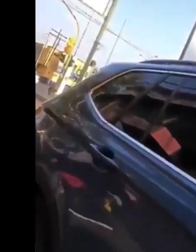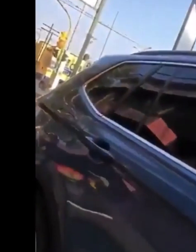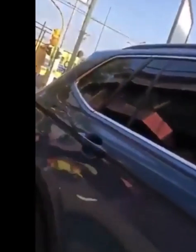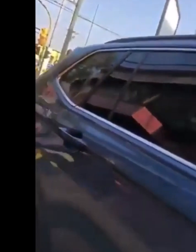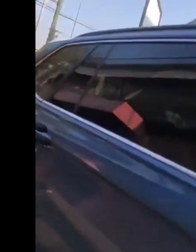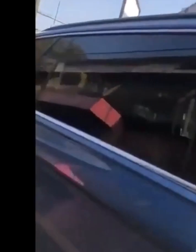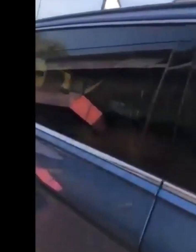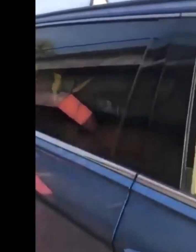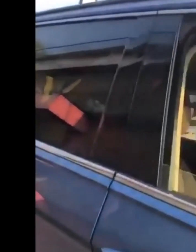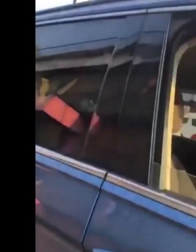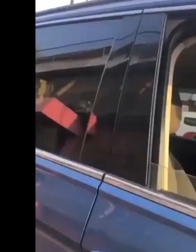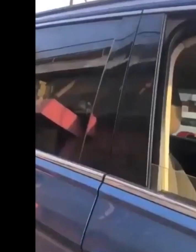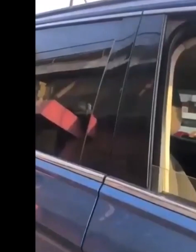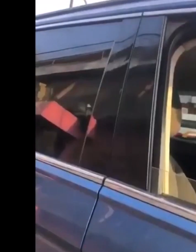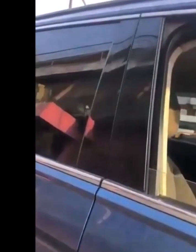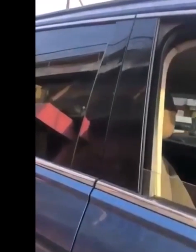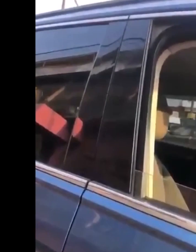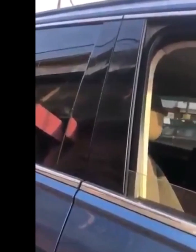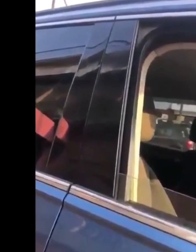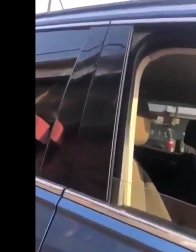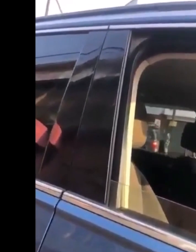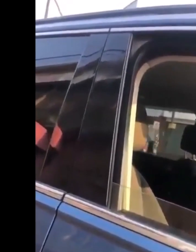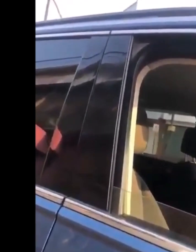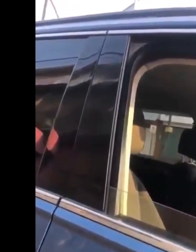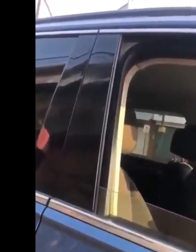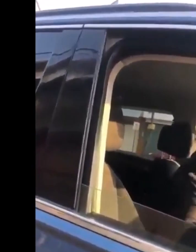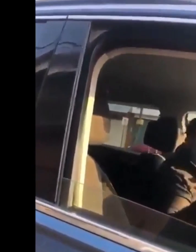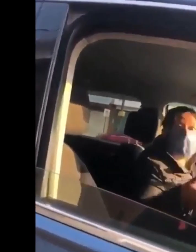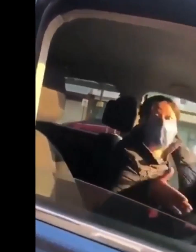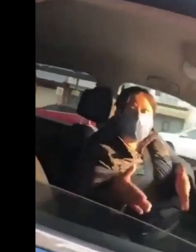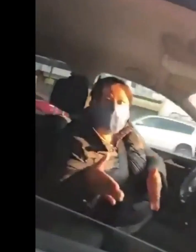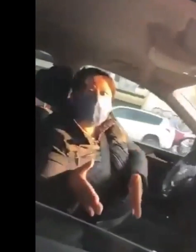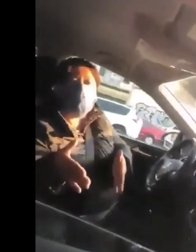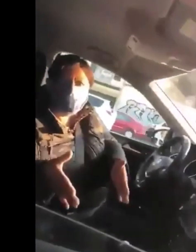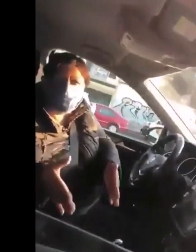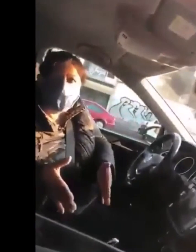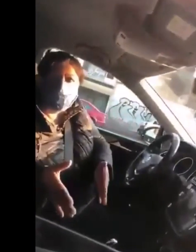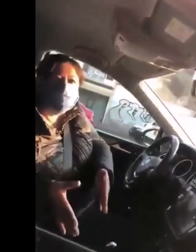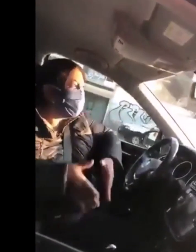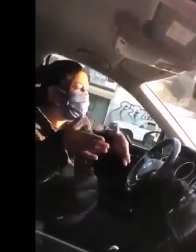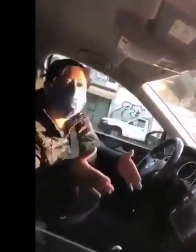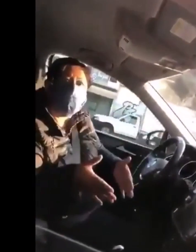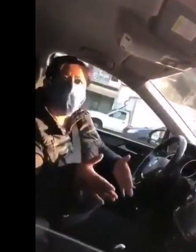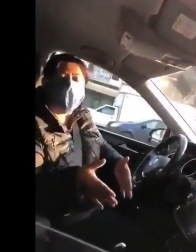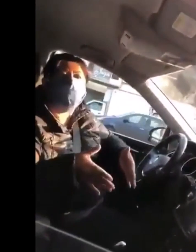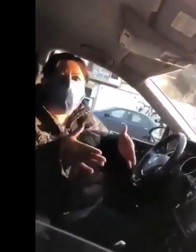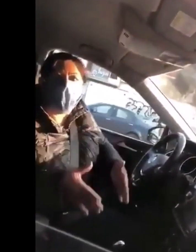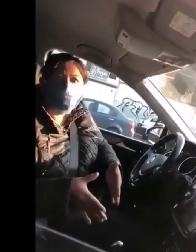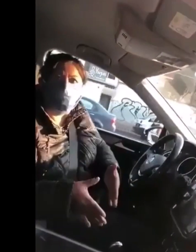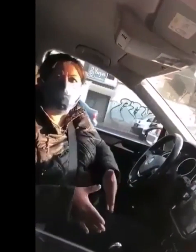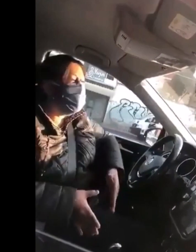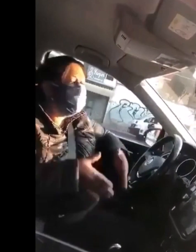Discúlpeme, ¿sí? ¿Usted por qué es diputada? ¿Sus videos? ¿Sí? ¿Por qué es diputada? ¿Por eso me falta el respeto? ¿Por eso me